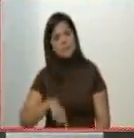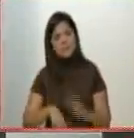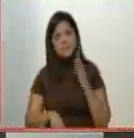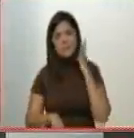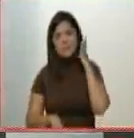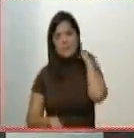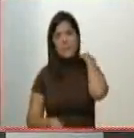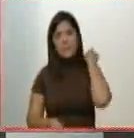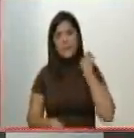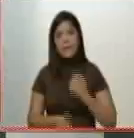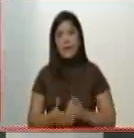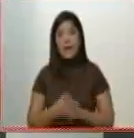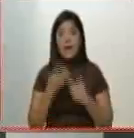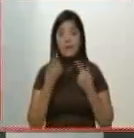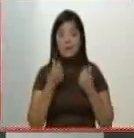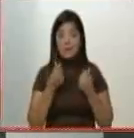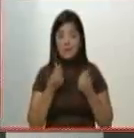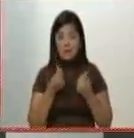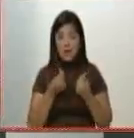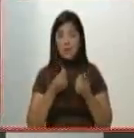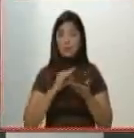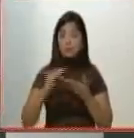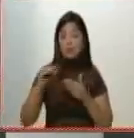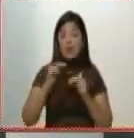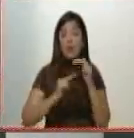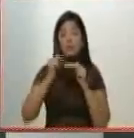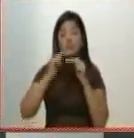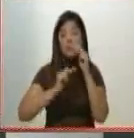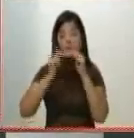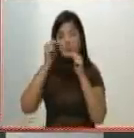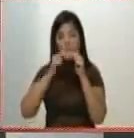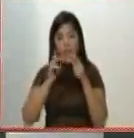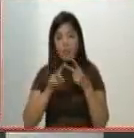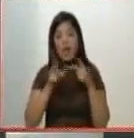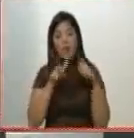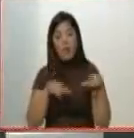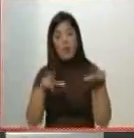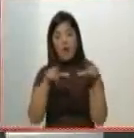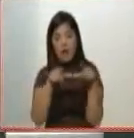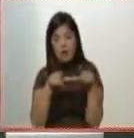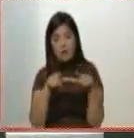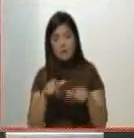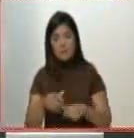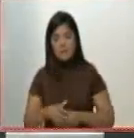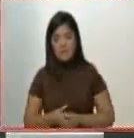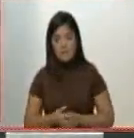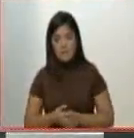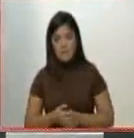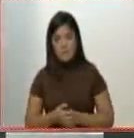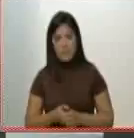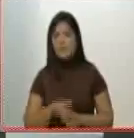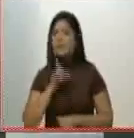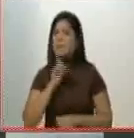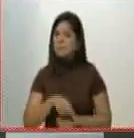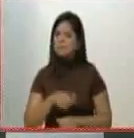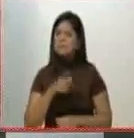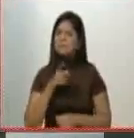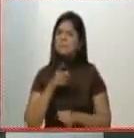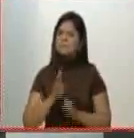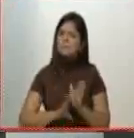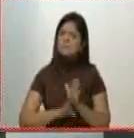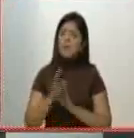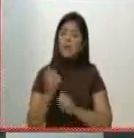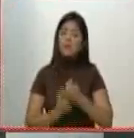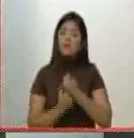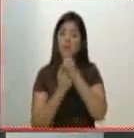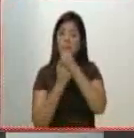esta inversión que va en infraestructura, en espacios, va también más allá de un